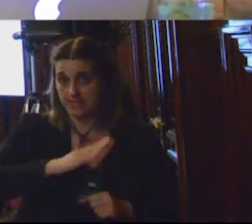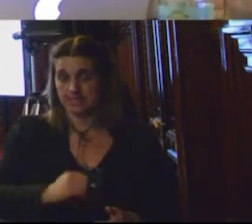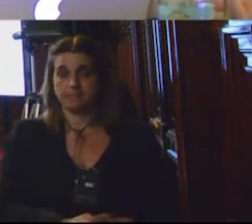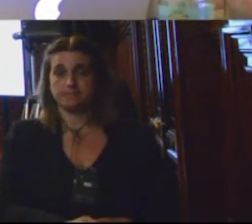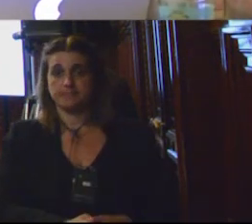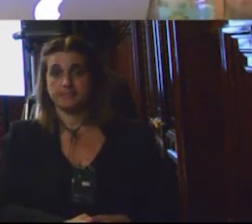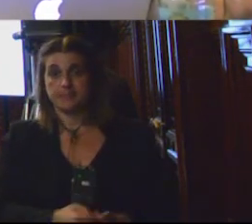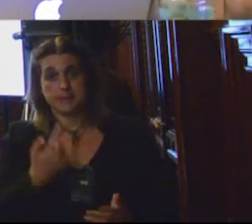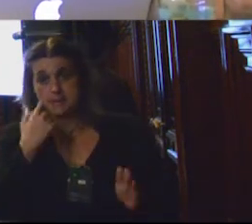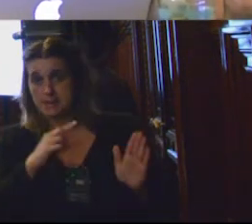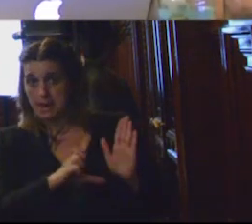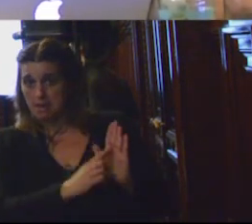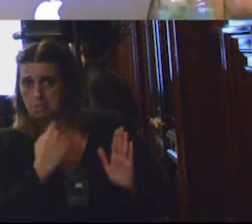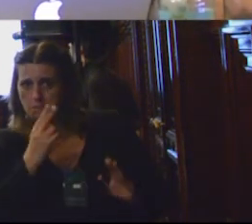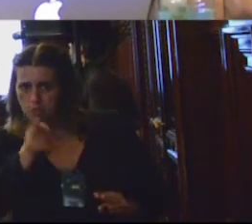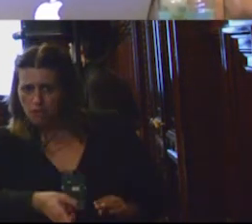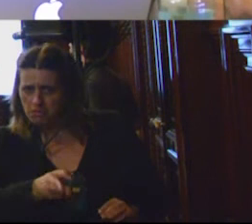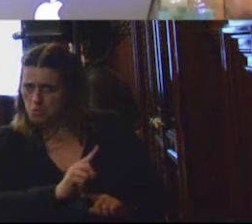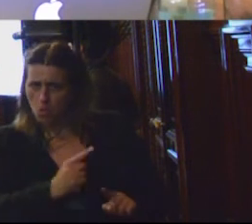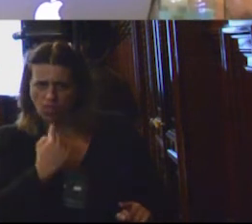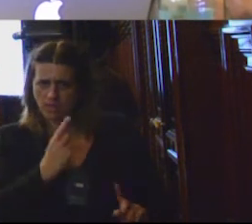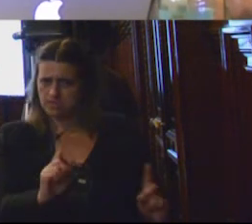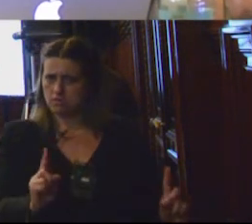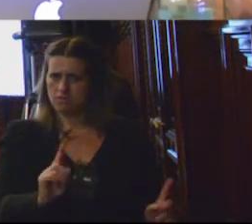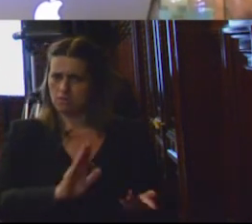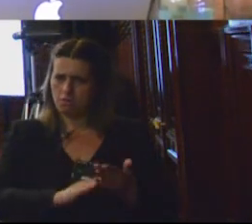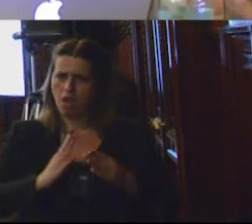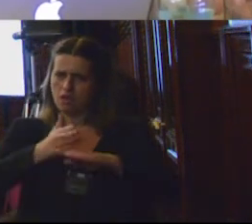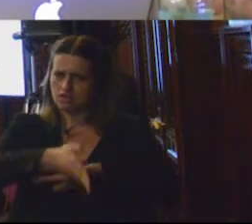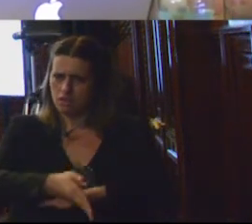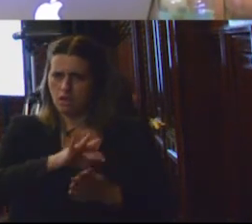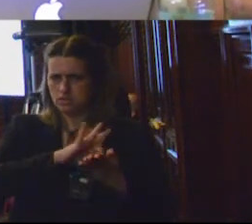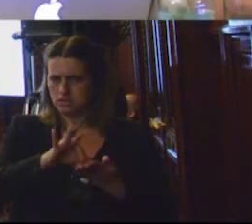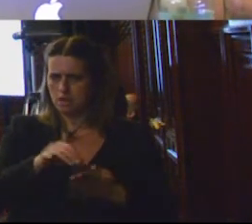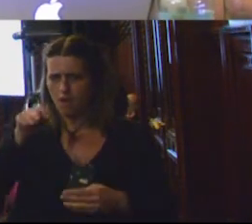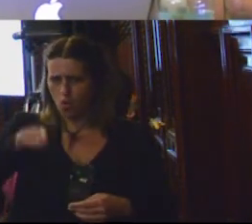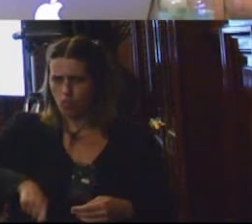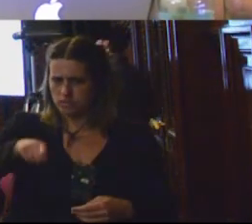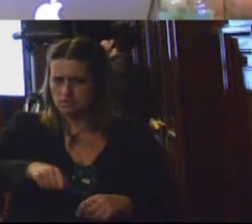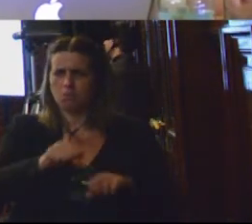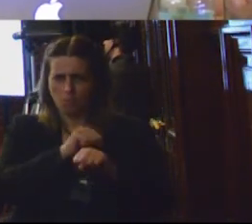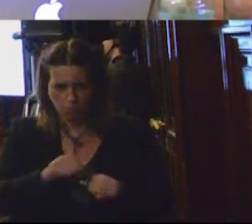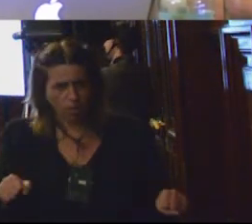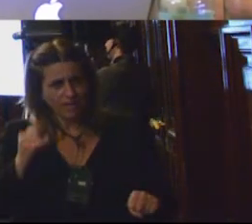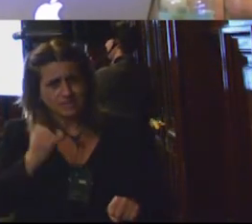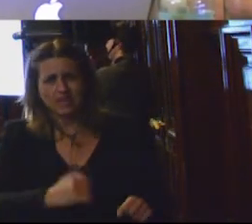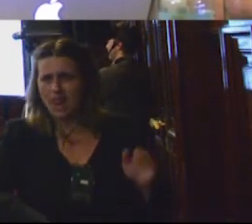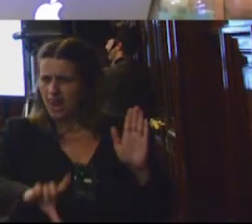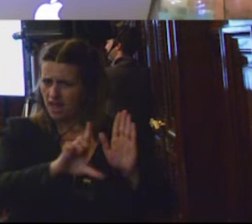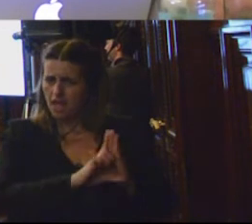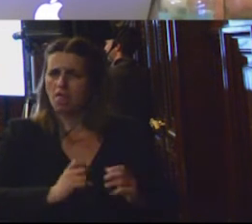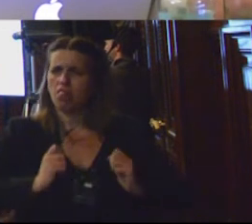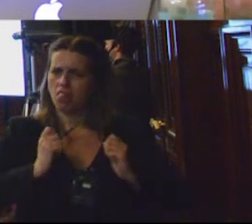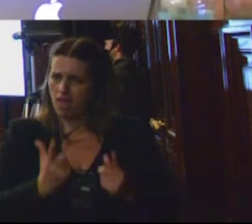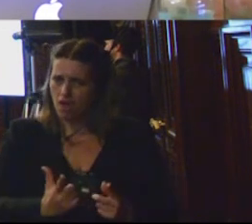ningún momento impide que los trabajadores accedan al sistema judicial nacional. La ley garantiza el acceso